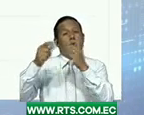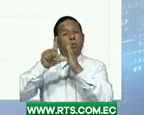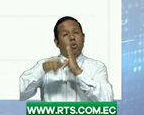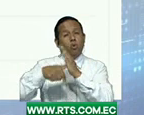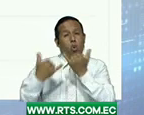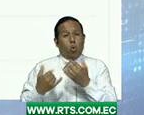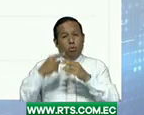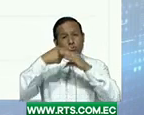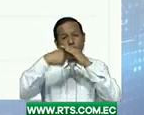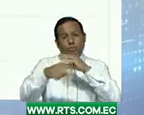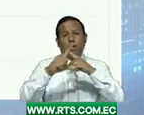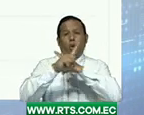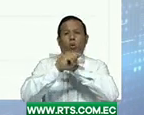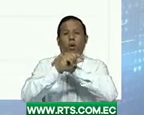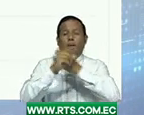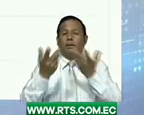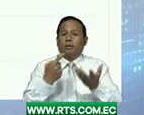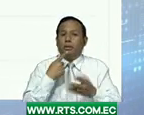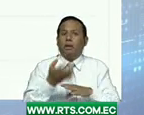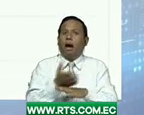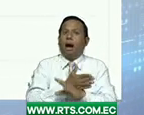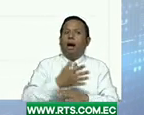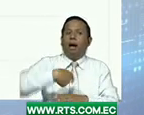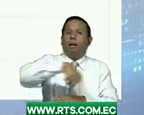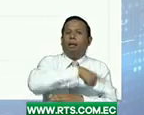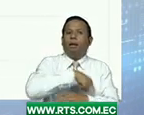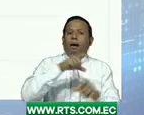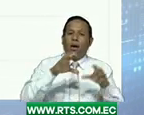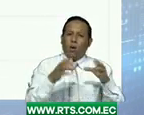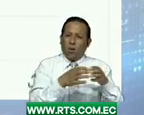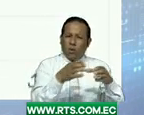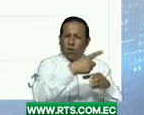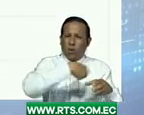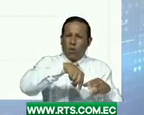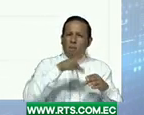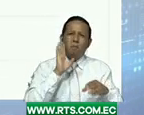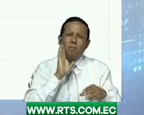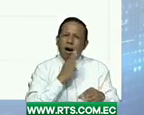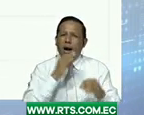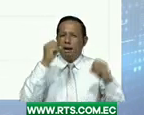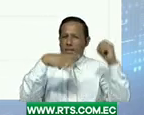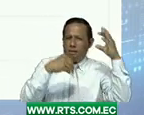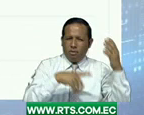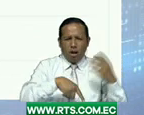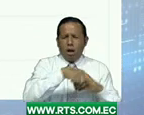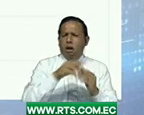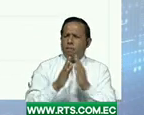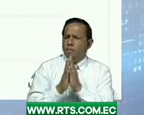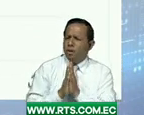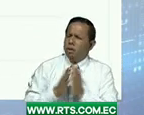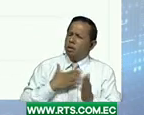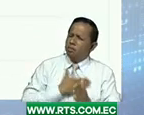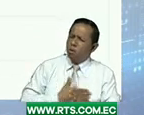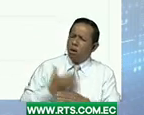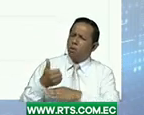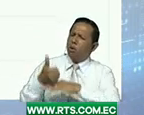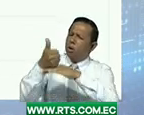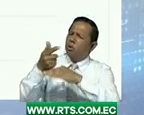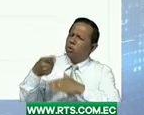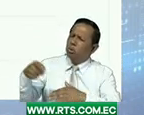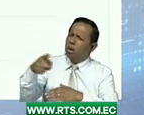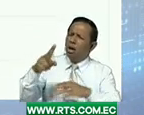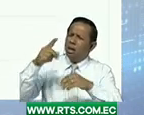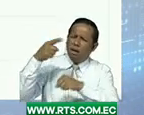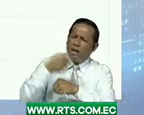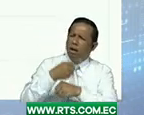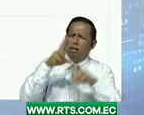22:11. Esto en torno también al pedido de asociaciones de bares y discotecas que solicitaron a las autoridades que se derogue